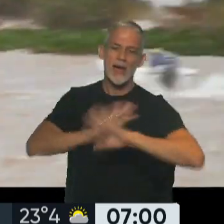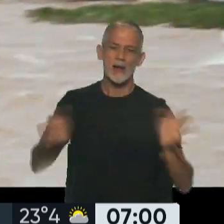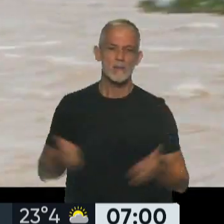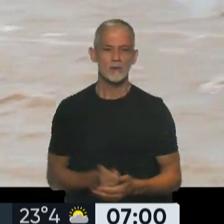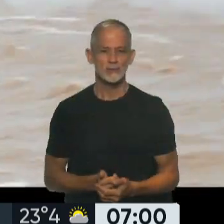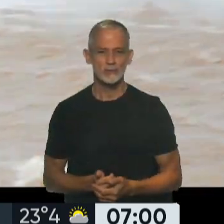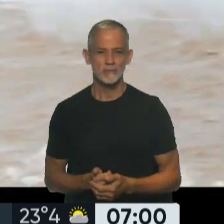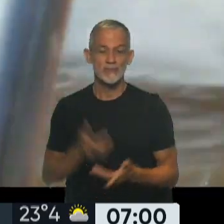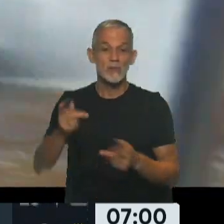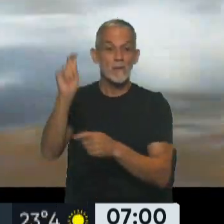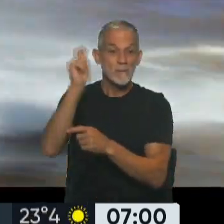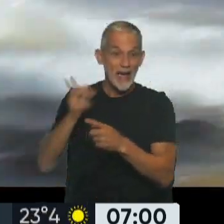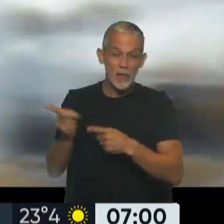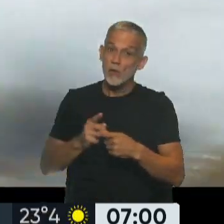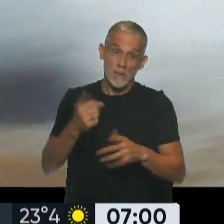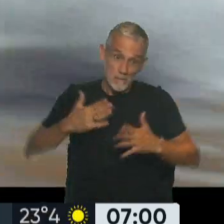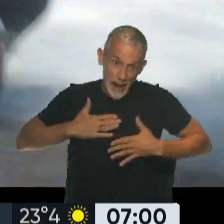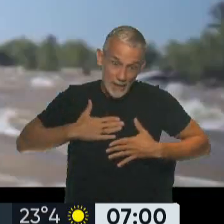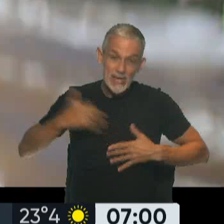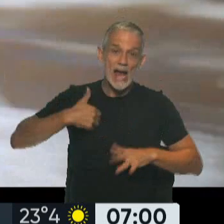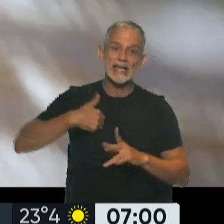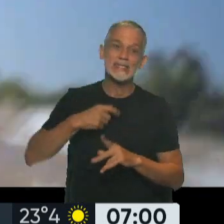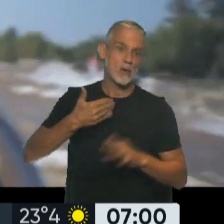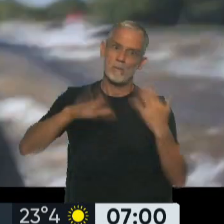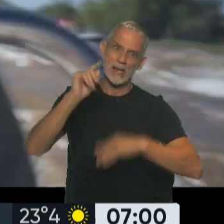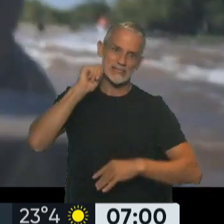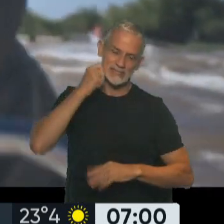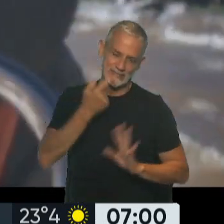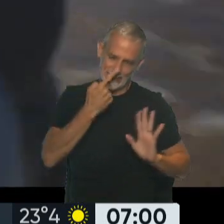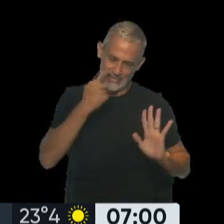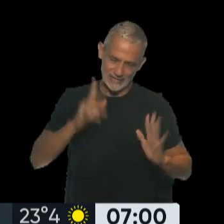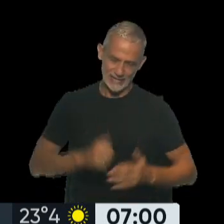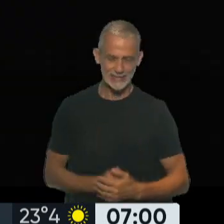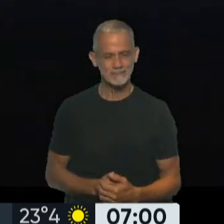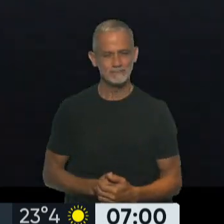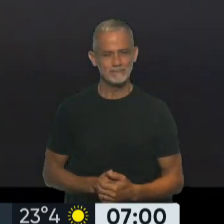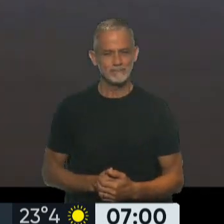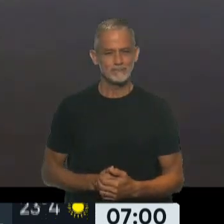llama Reflexiones de un pescador. Para mí el estreno argentino más interesante de esta semana.